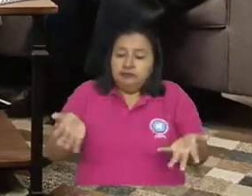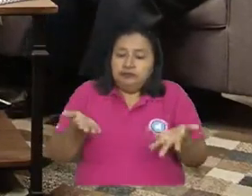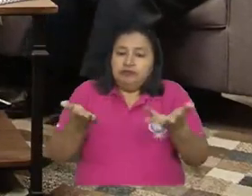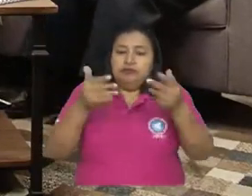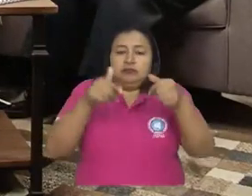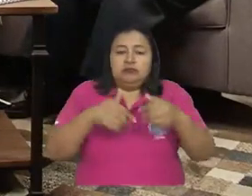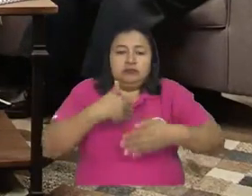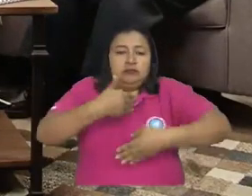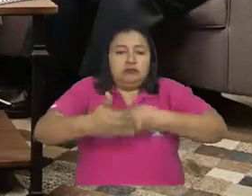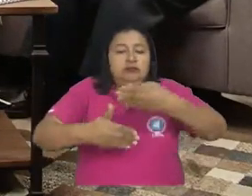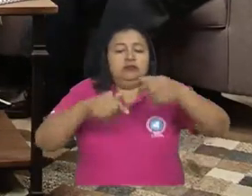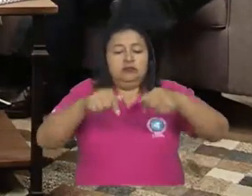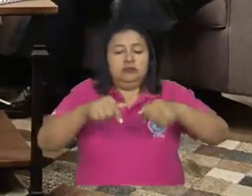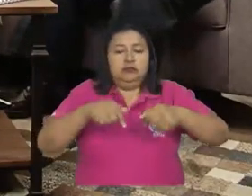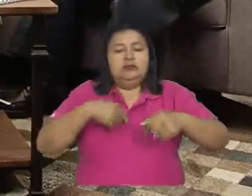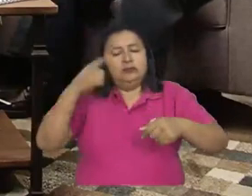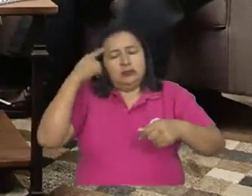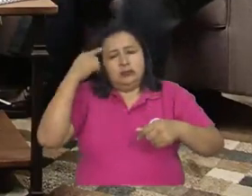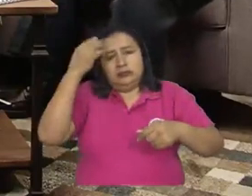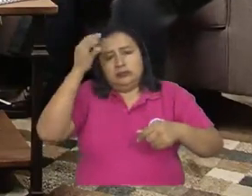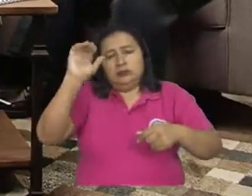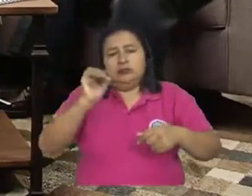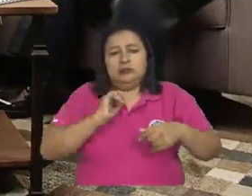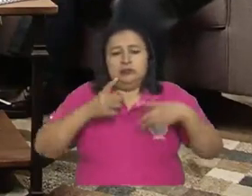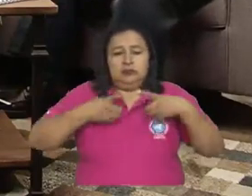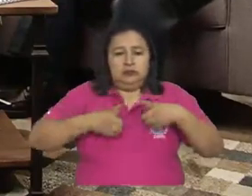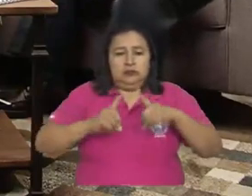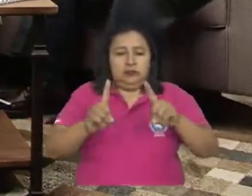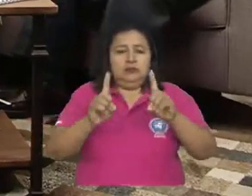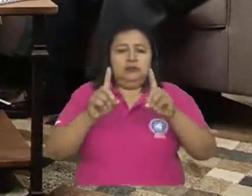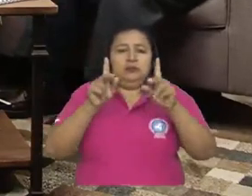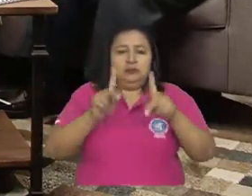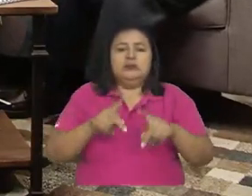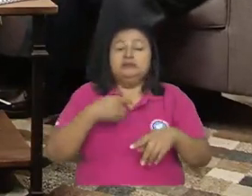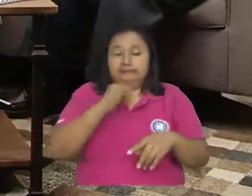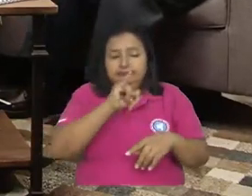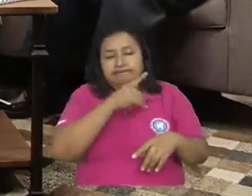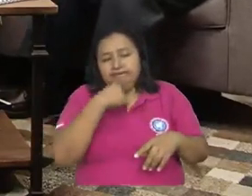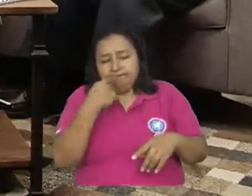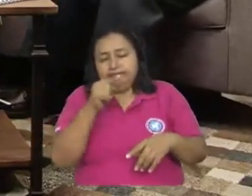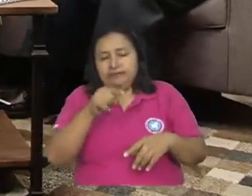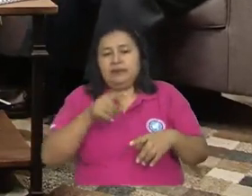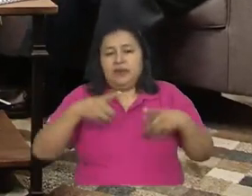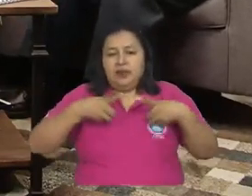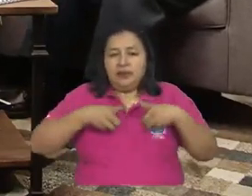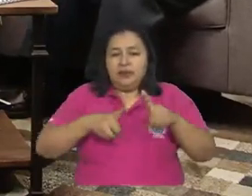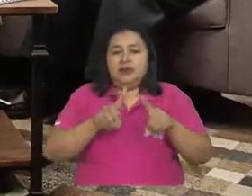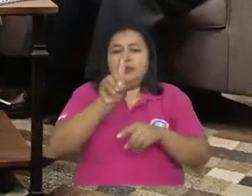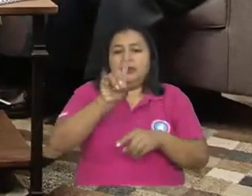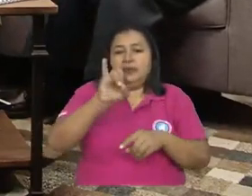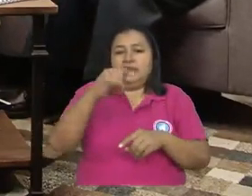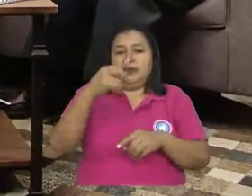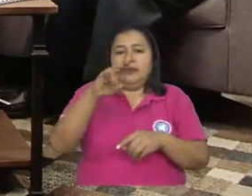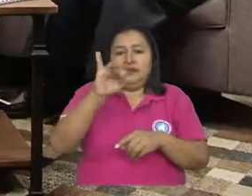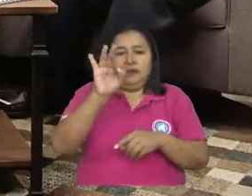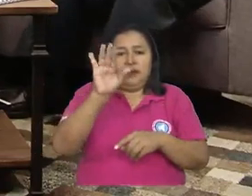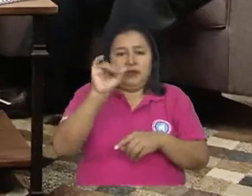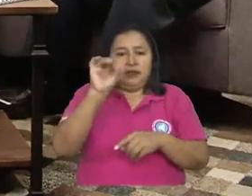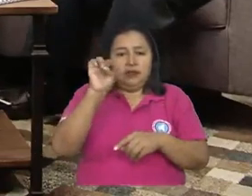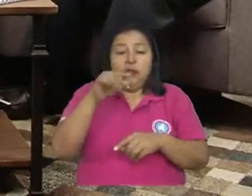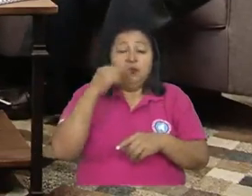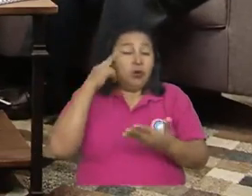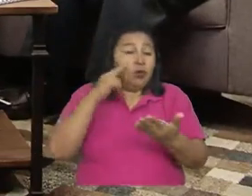ese proceso de, creo yo que sería dignificación la palabra, ¿no? Exactamente. Para trabajar de forma digna. Porque cuando vos